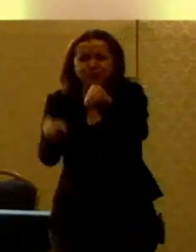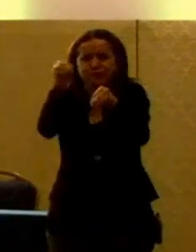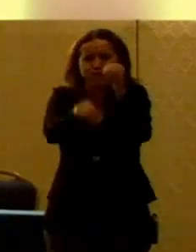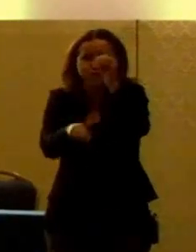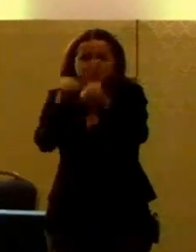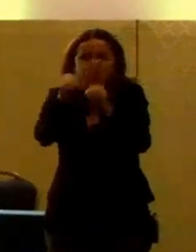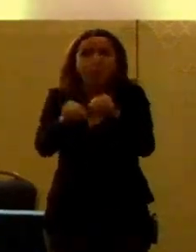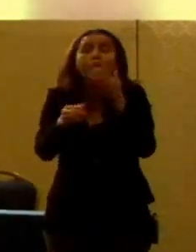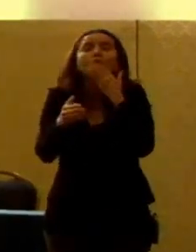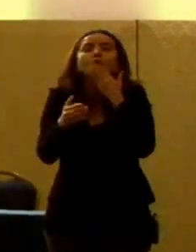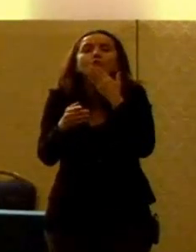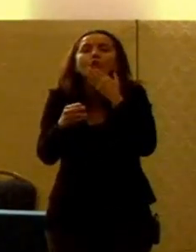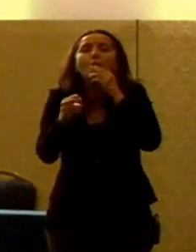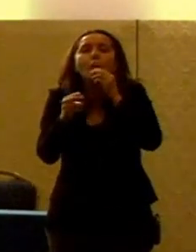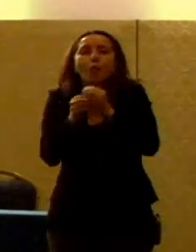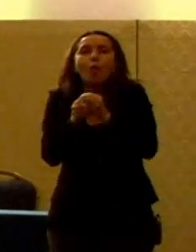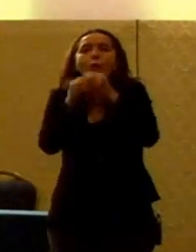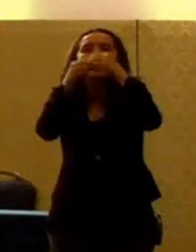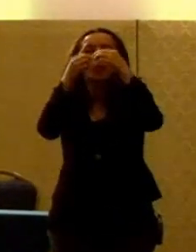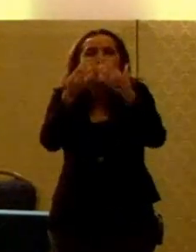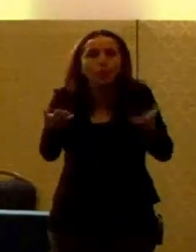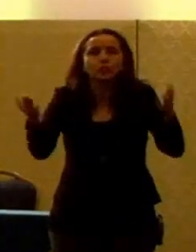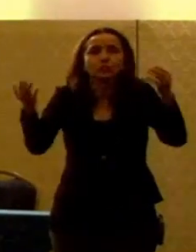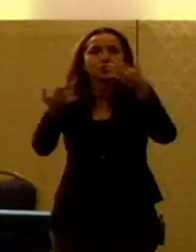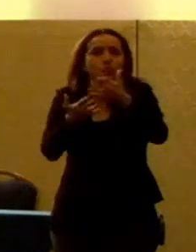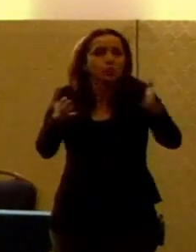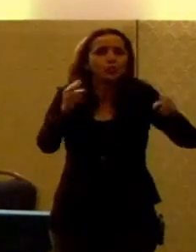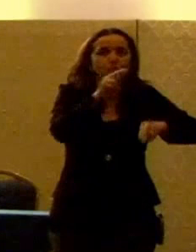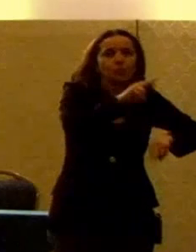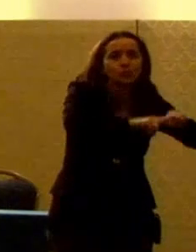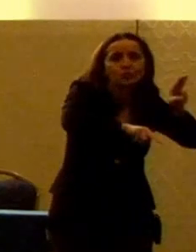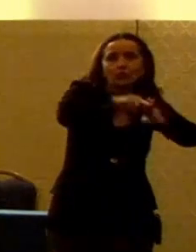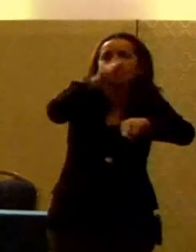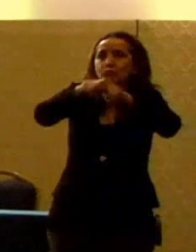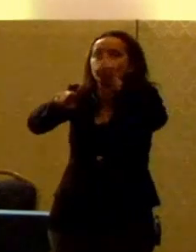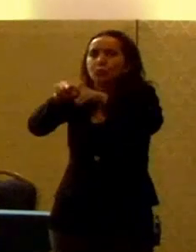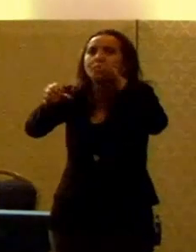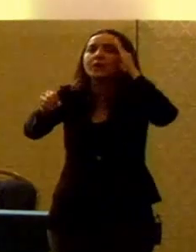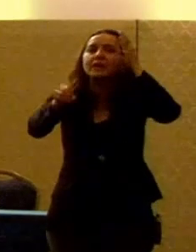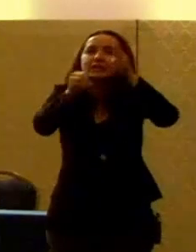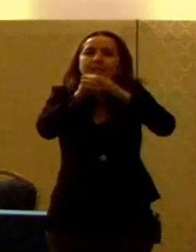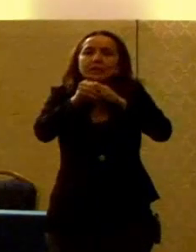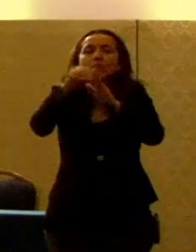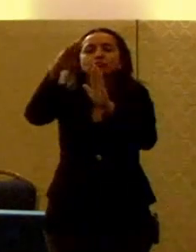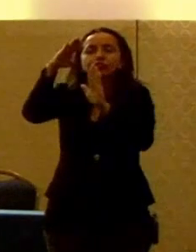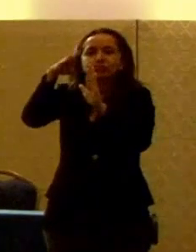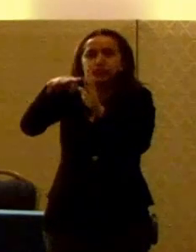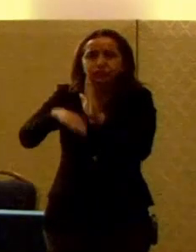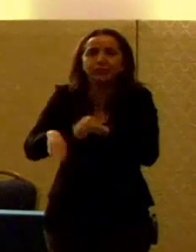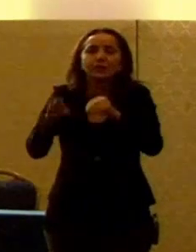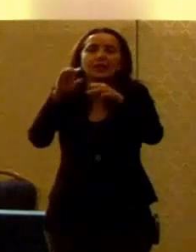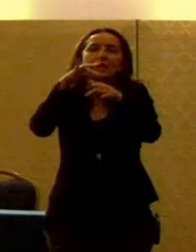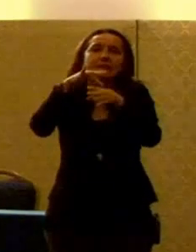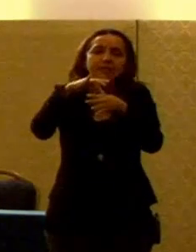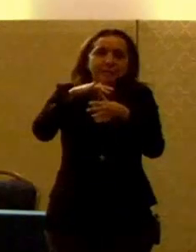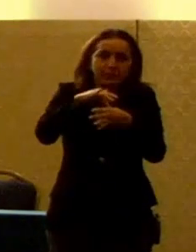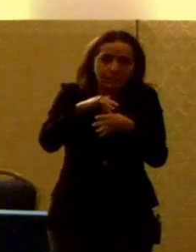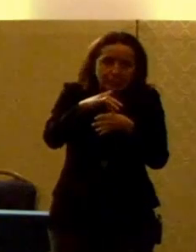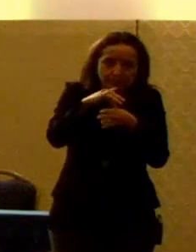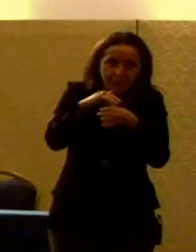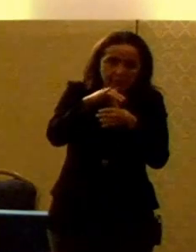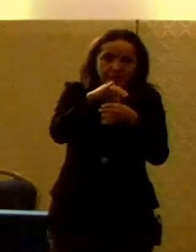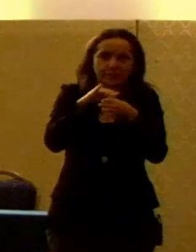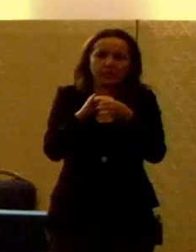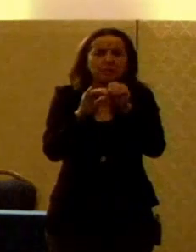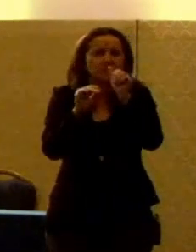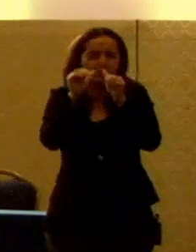obras orientadas específicamente a la reducción del riesgo. Detrás de todo esto que les estoy platicando en estos menos de 10 minutos,